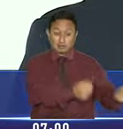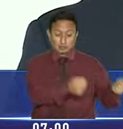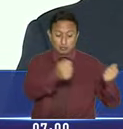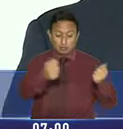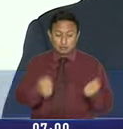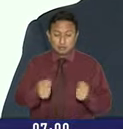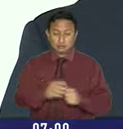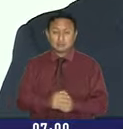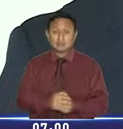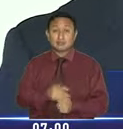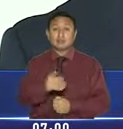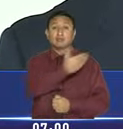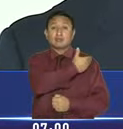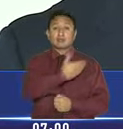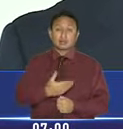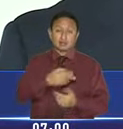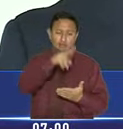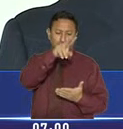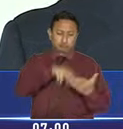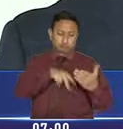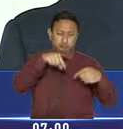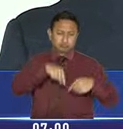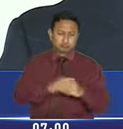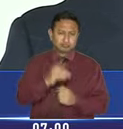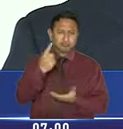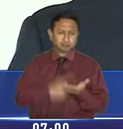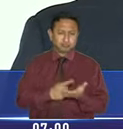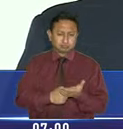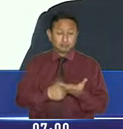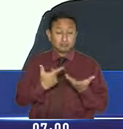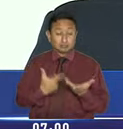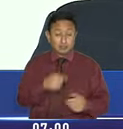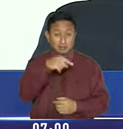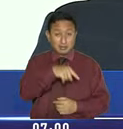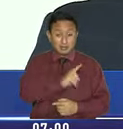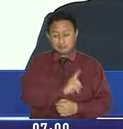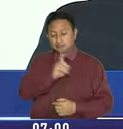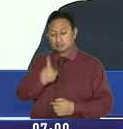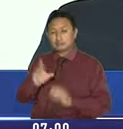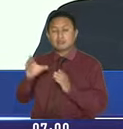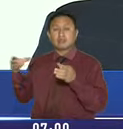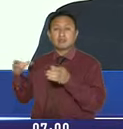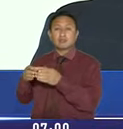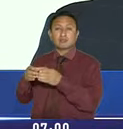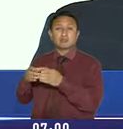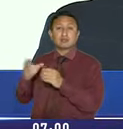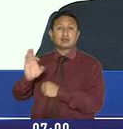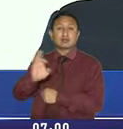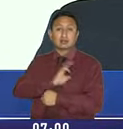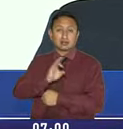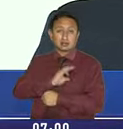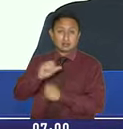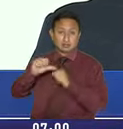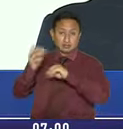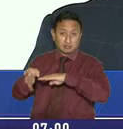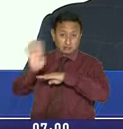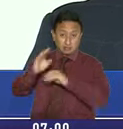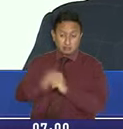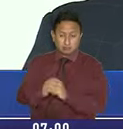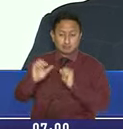vez pida a la comisión, a la unidad técnica legislativa, para que pueda emitir un informe sobre